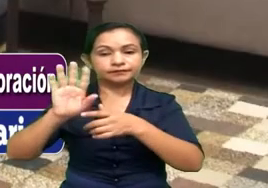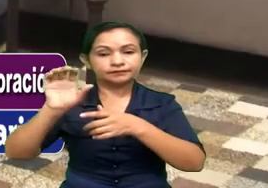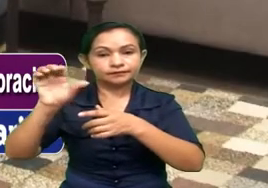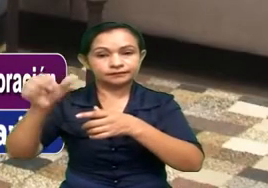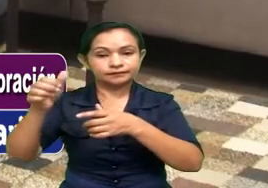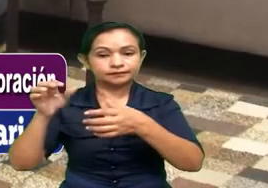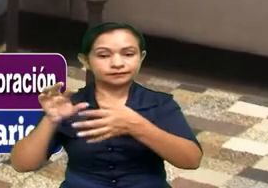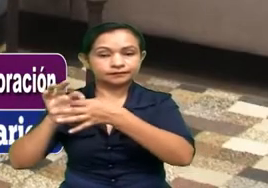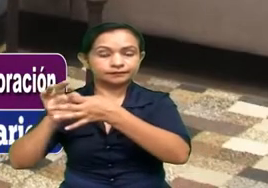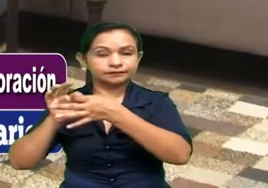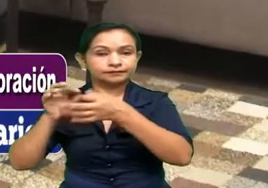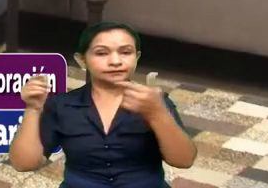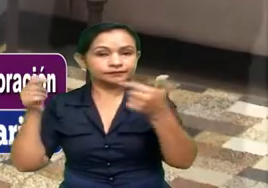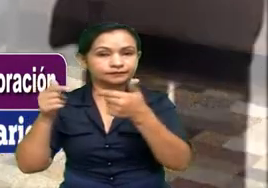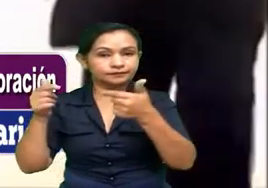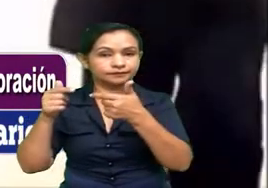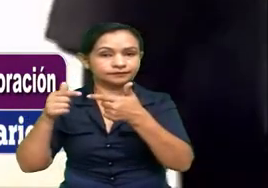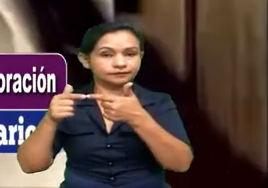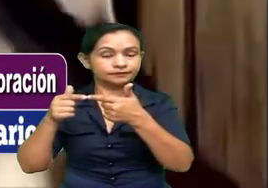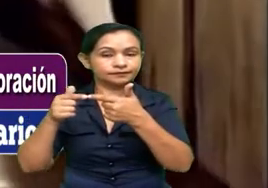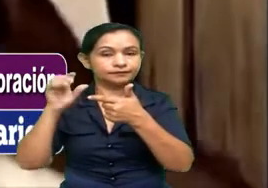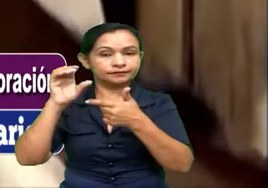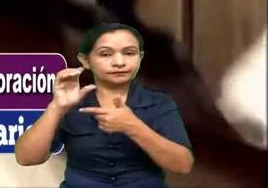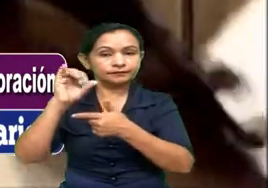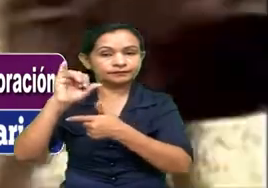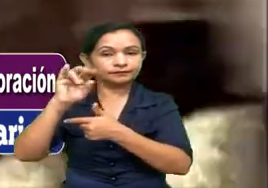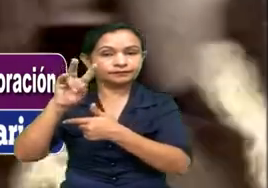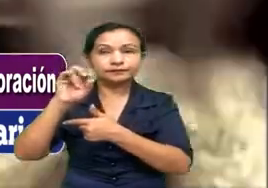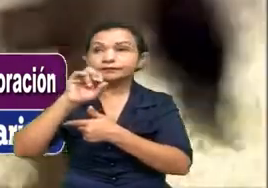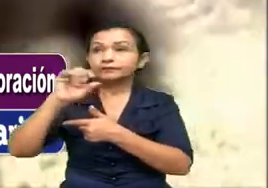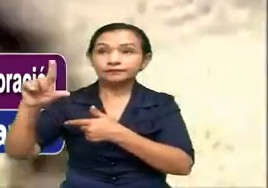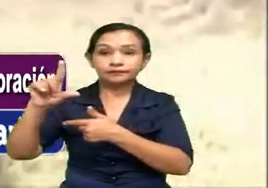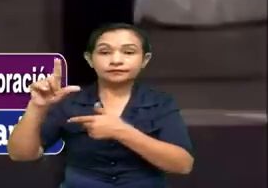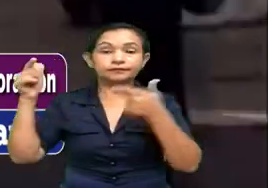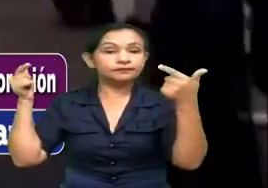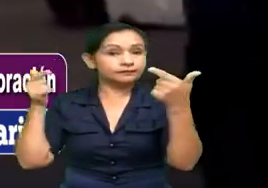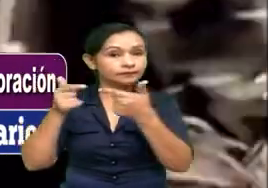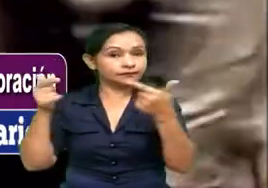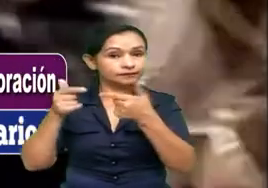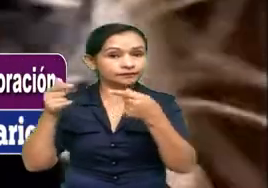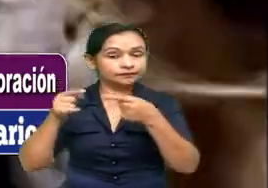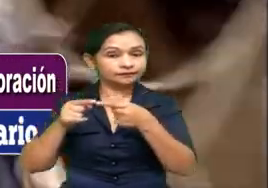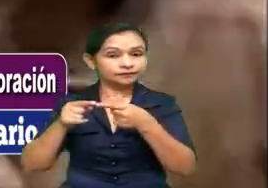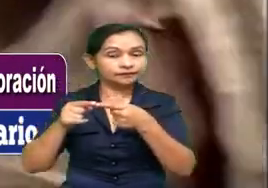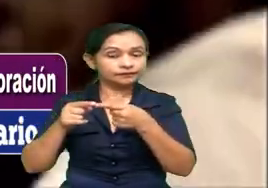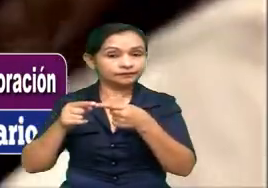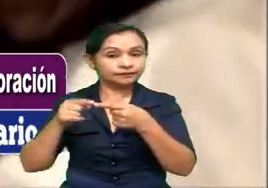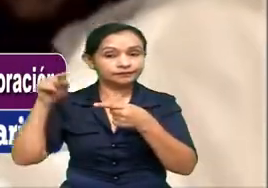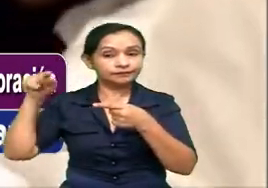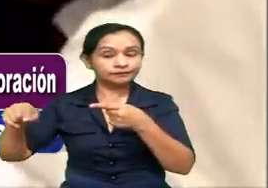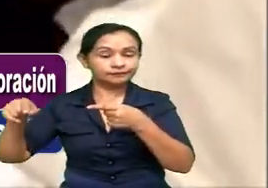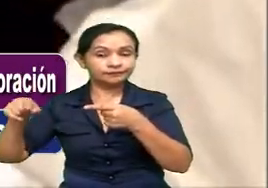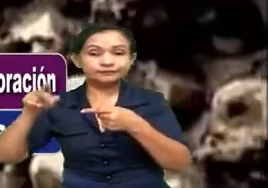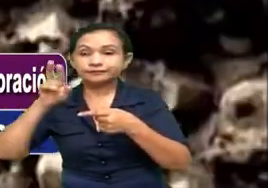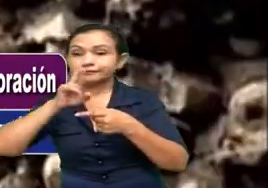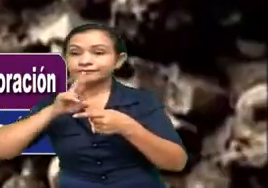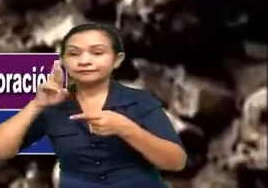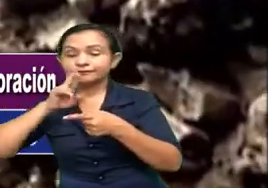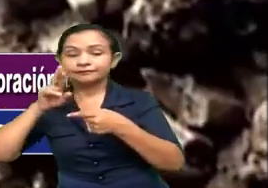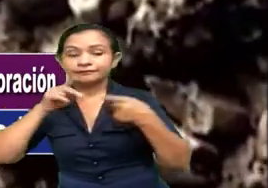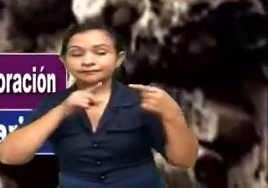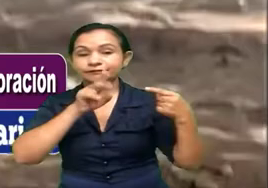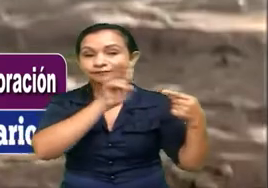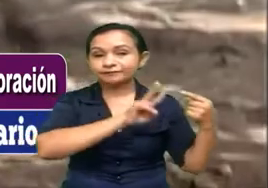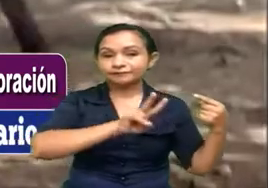da lo que hemos llamado la guerra civil, porque es la guerra entre legitimistas y democráticos,